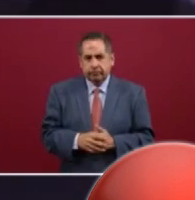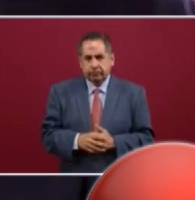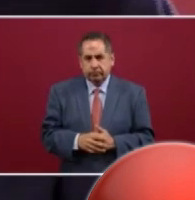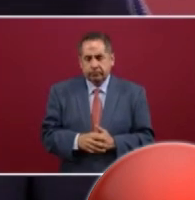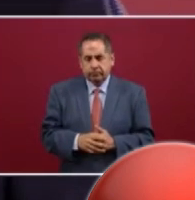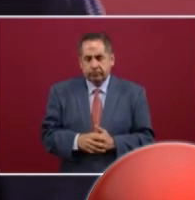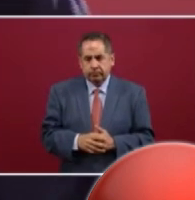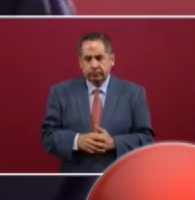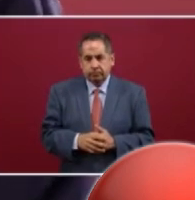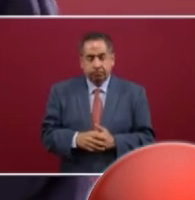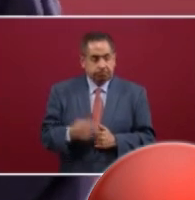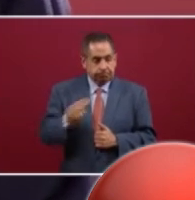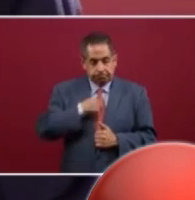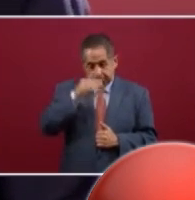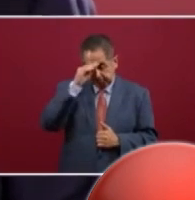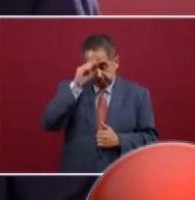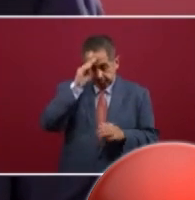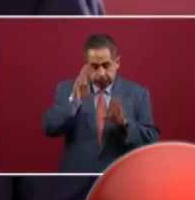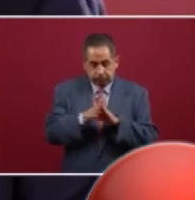buscar